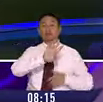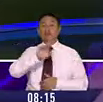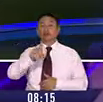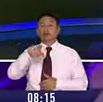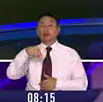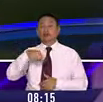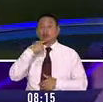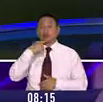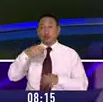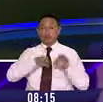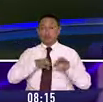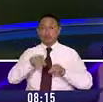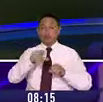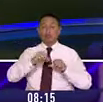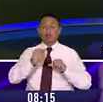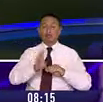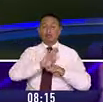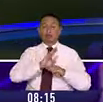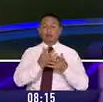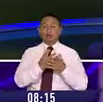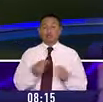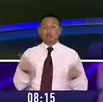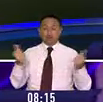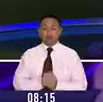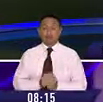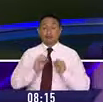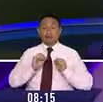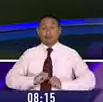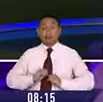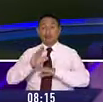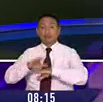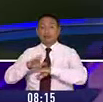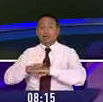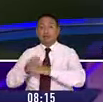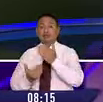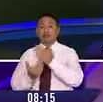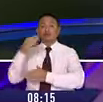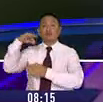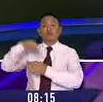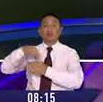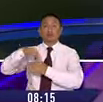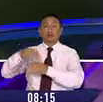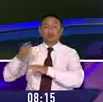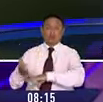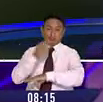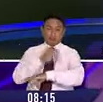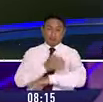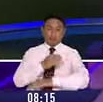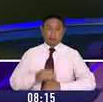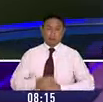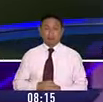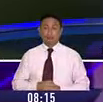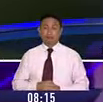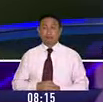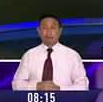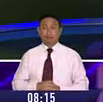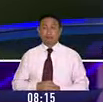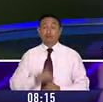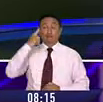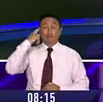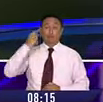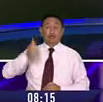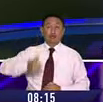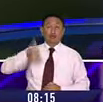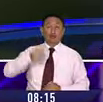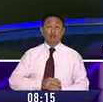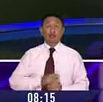se disuelve la Asamblea y se llama también a las elecciones anticipadas. El Ejecutivo tiene